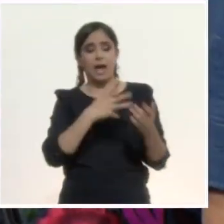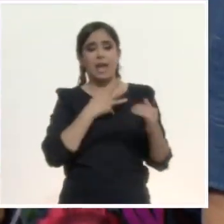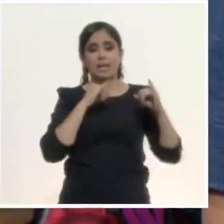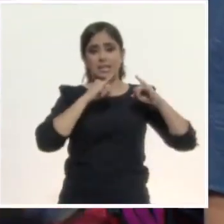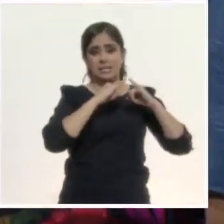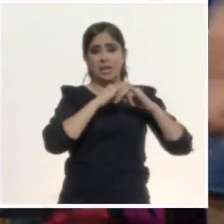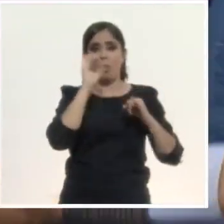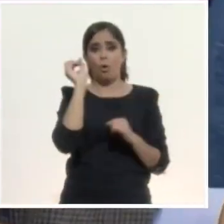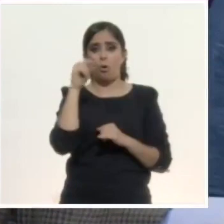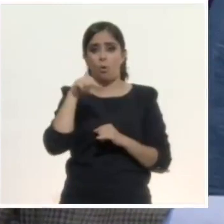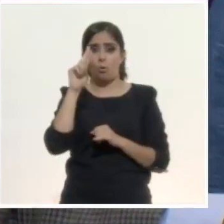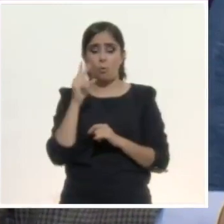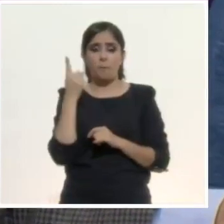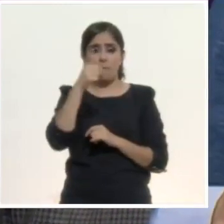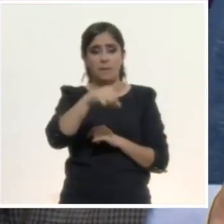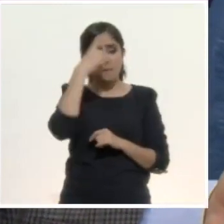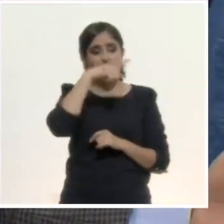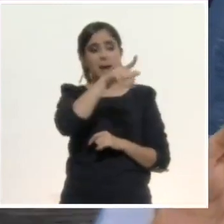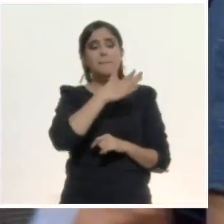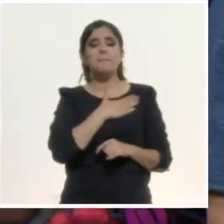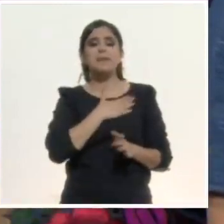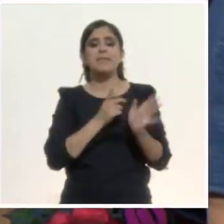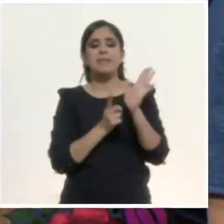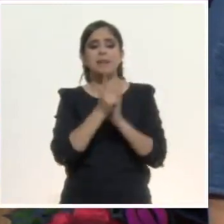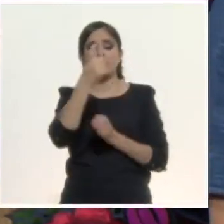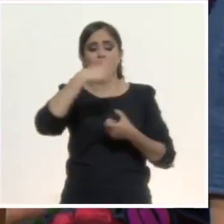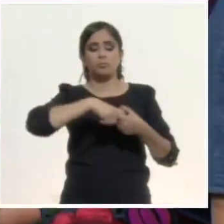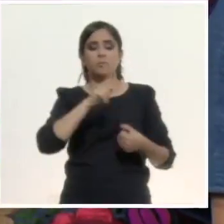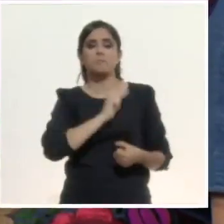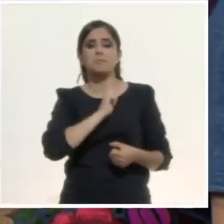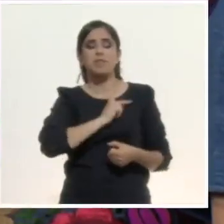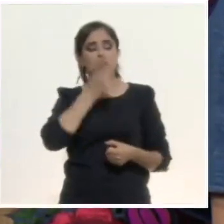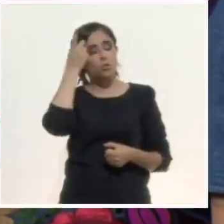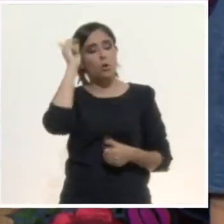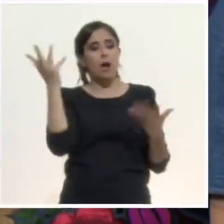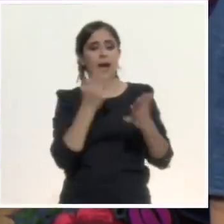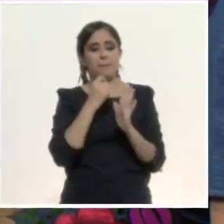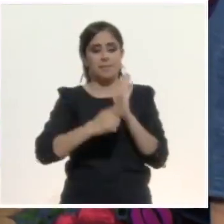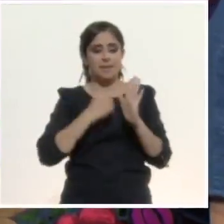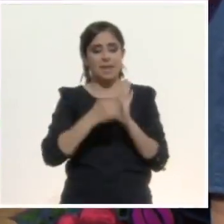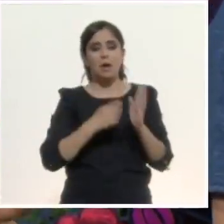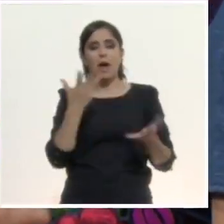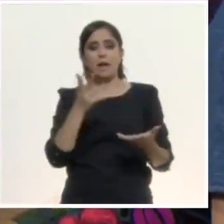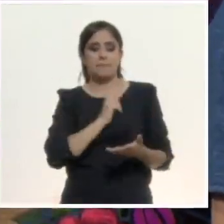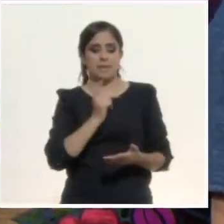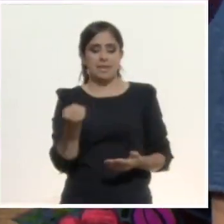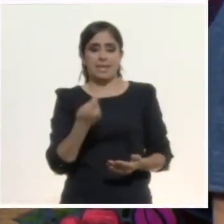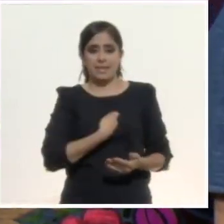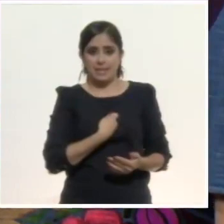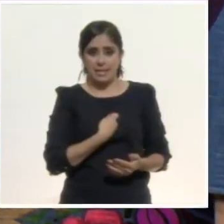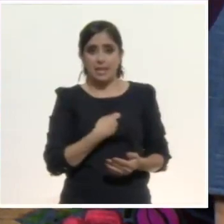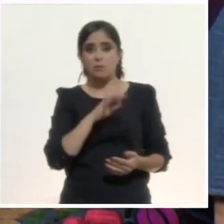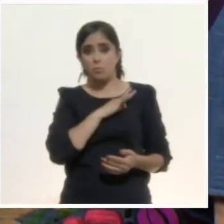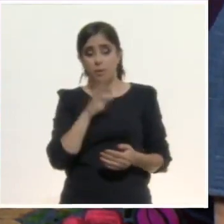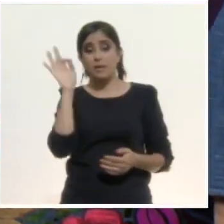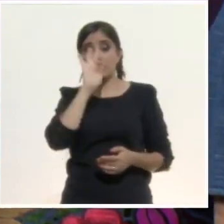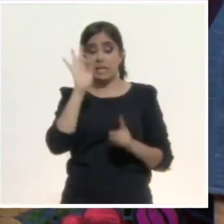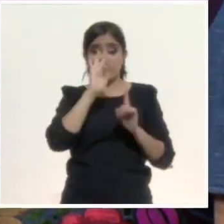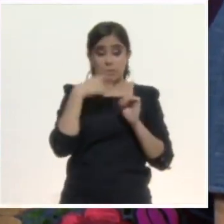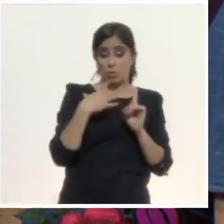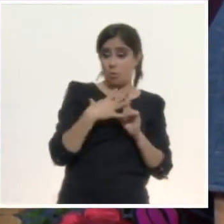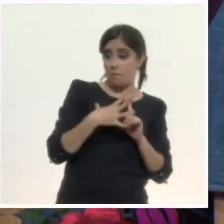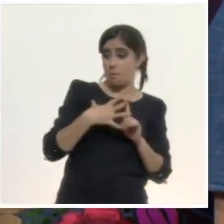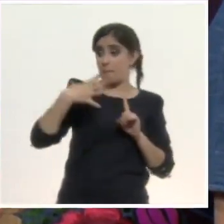la ONU para que reclames esos derechos, porque son tu propiedad, es tu identidad. Y hacia donde viene el plagio del